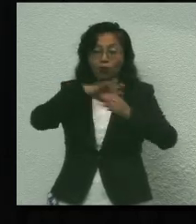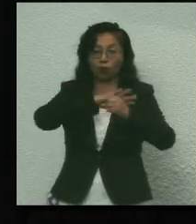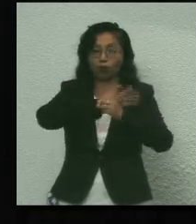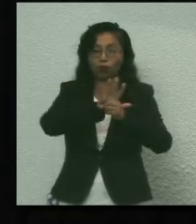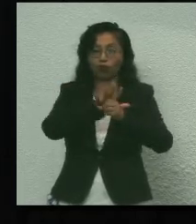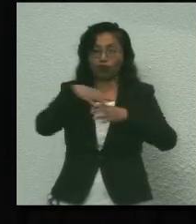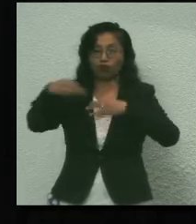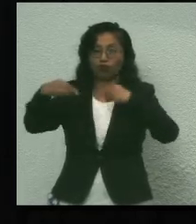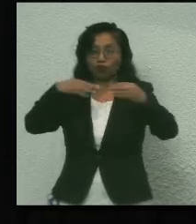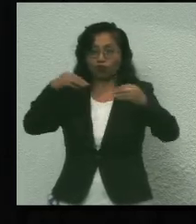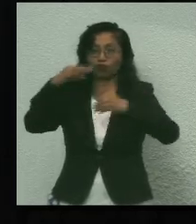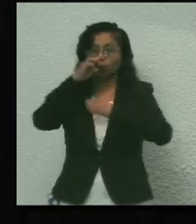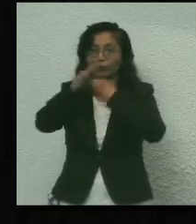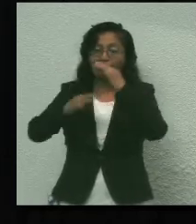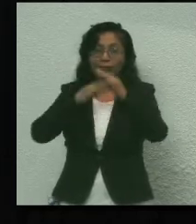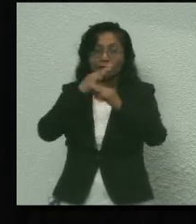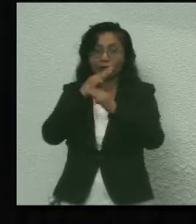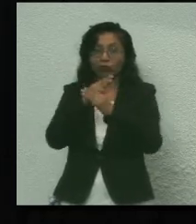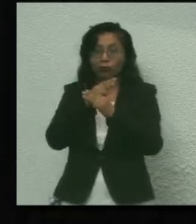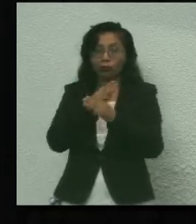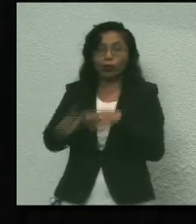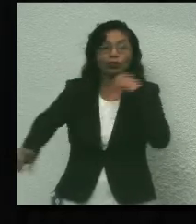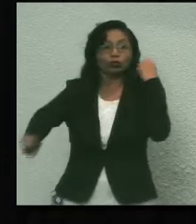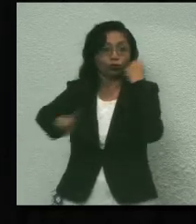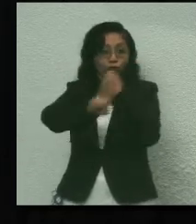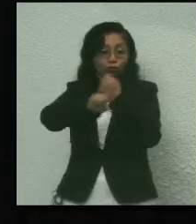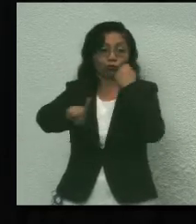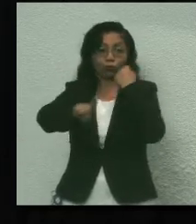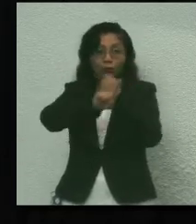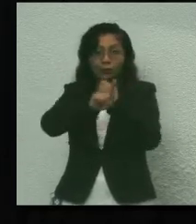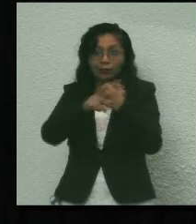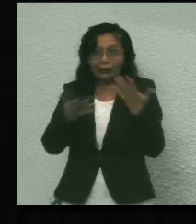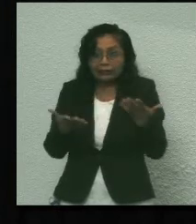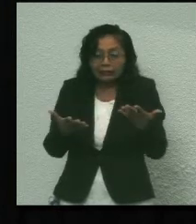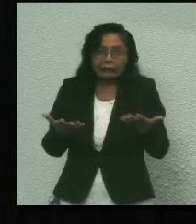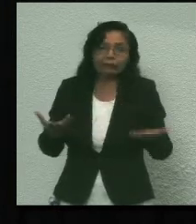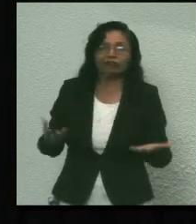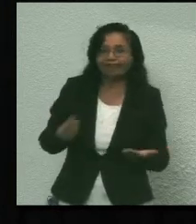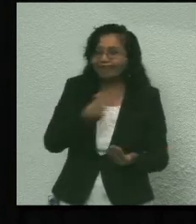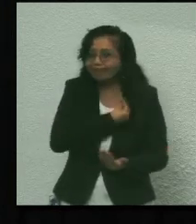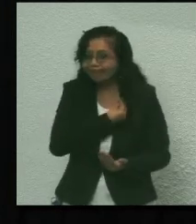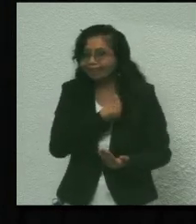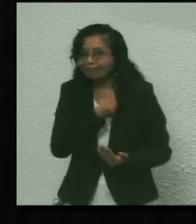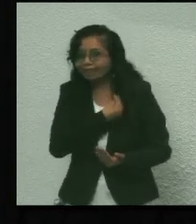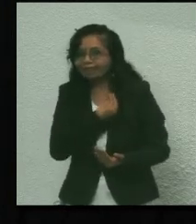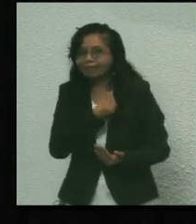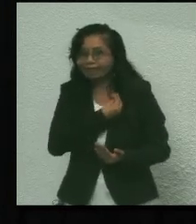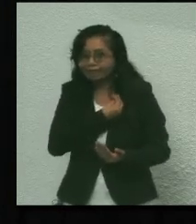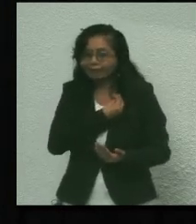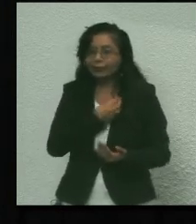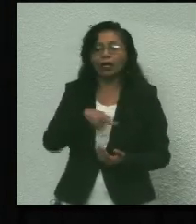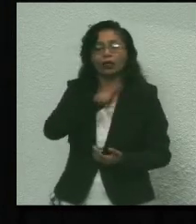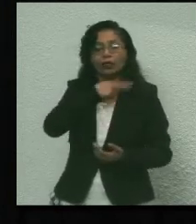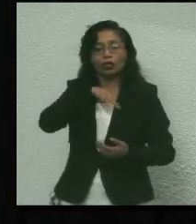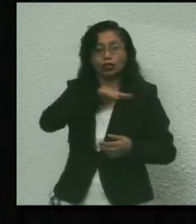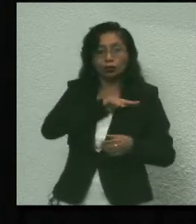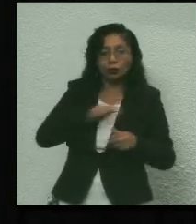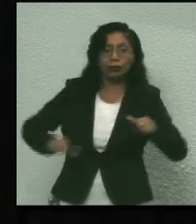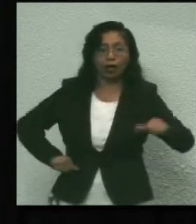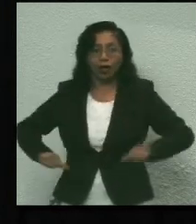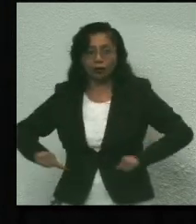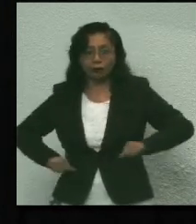COVID-19 y las afectaciones que hemos sufrido en nuestra actividad social y